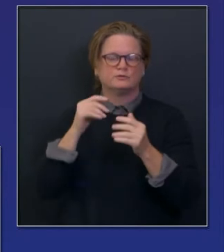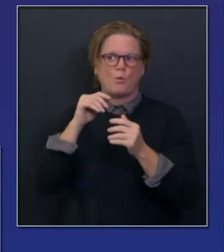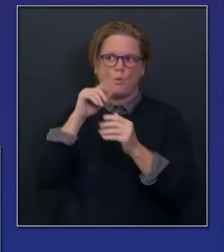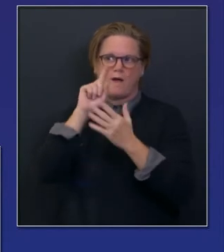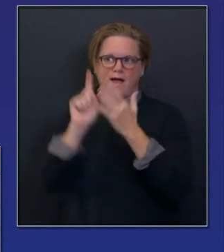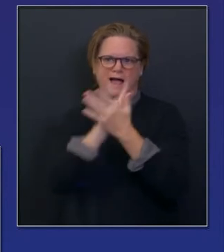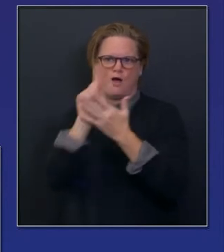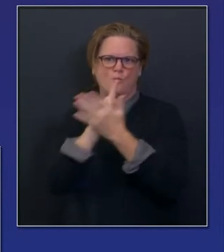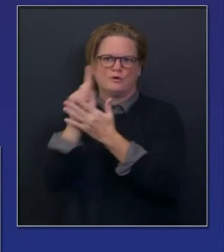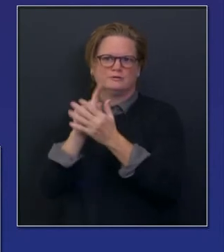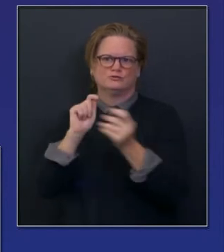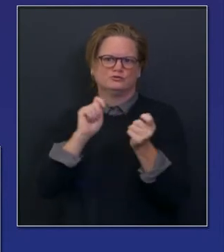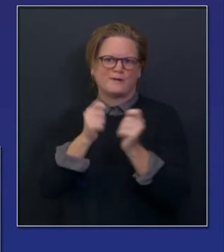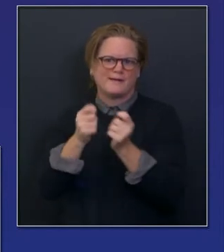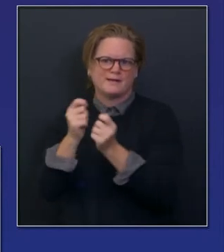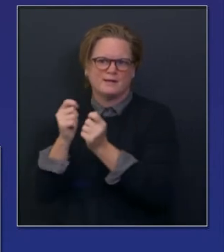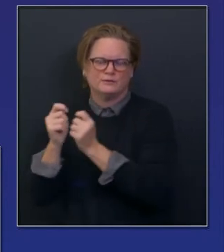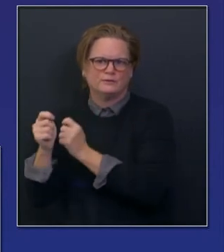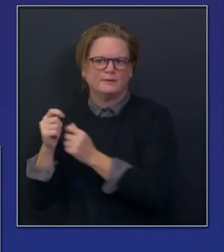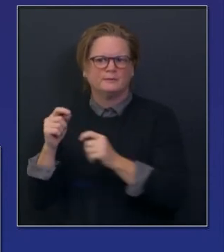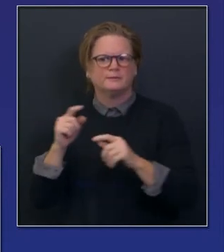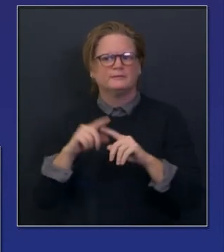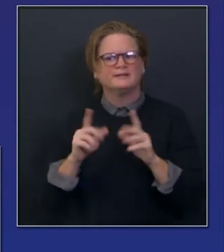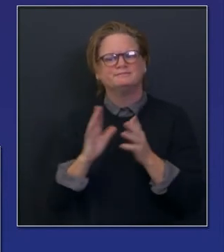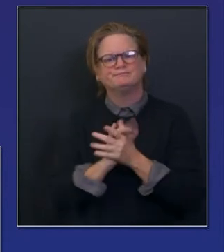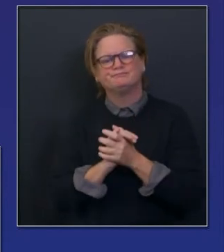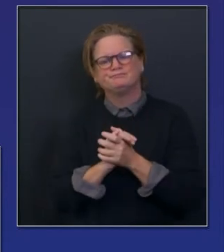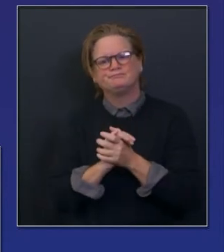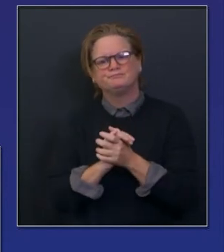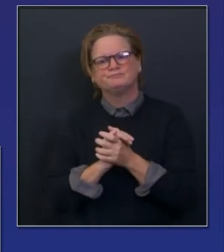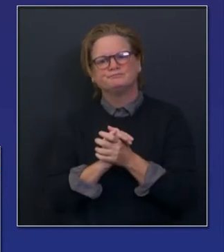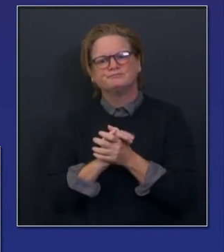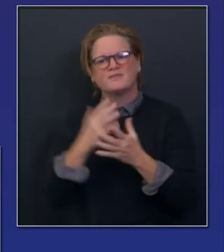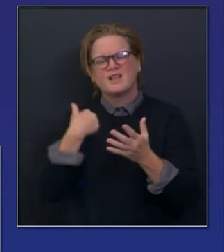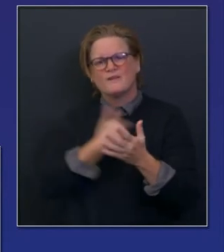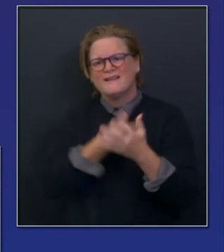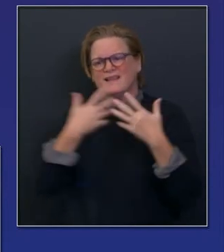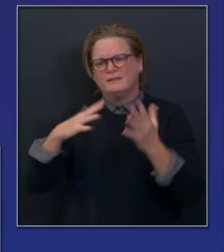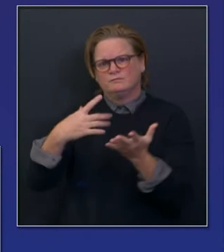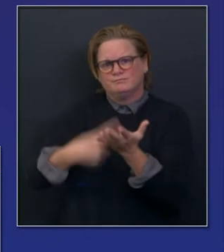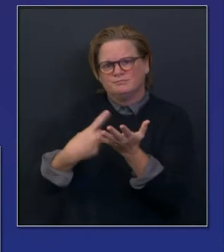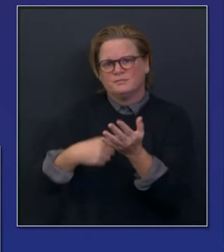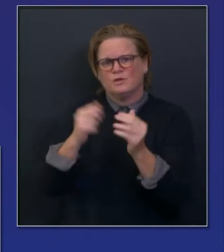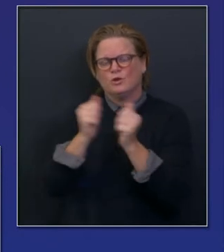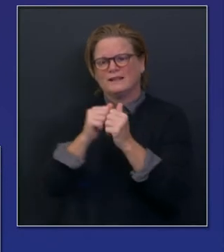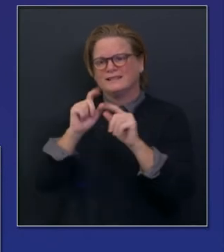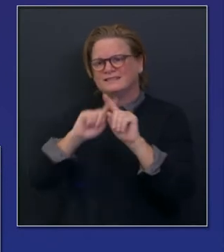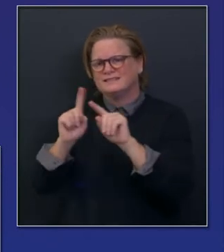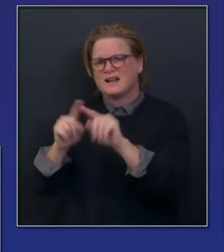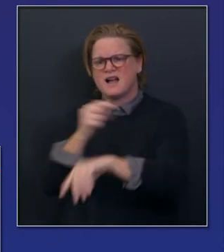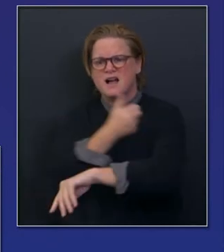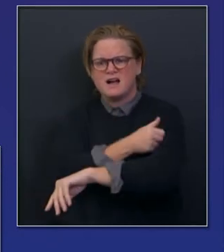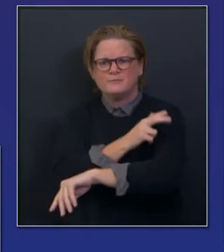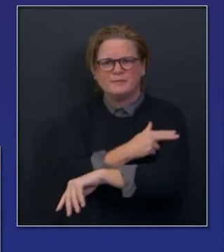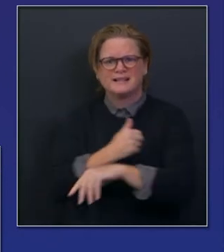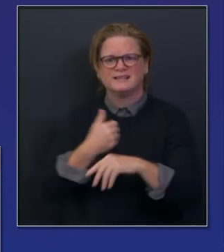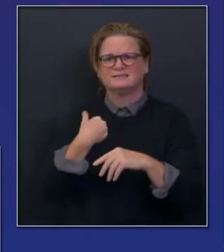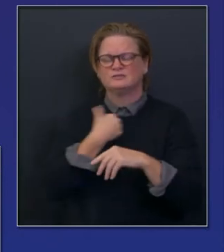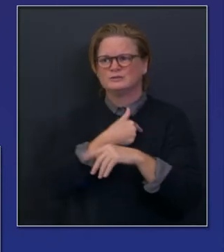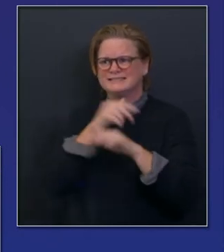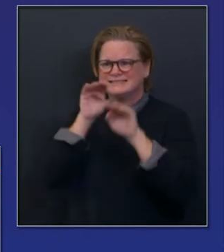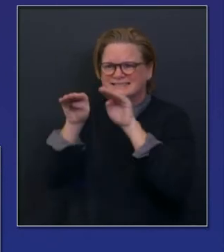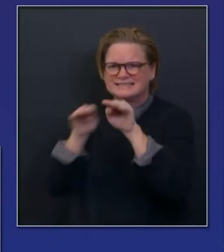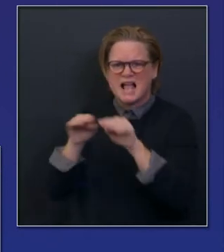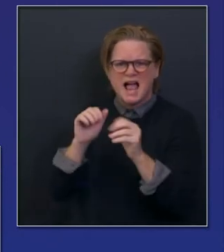con funcionarios locales y líderes cívicos para mejorar y aumentar el personal dentro